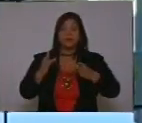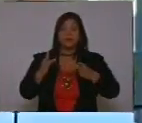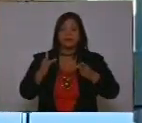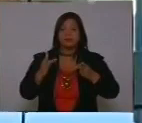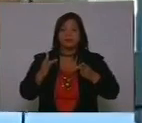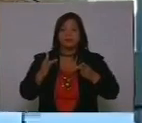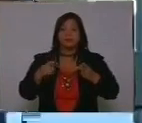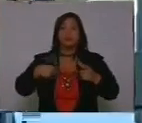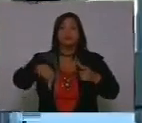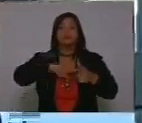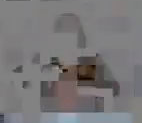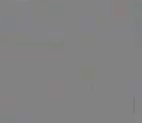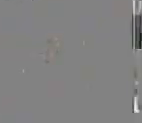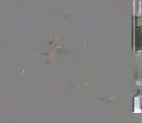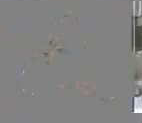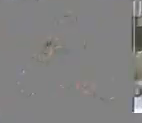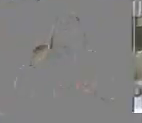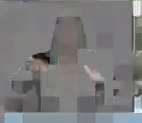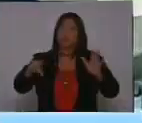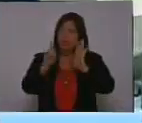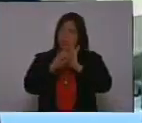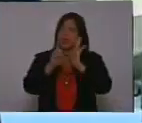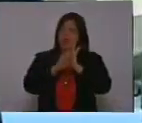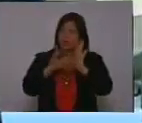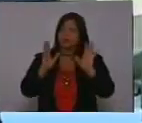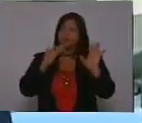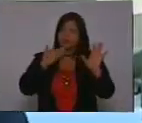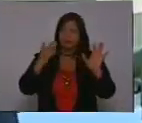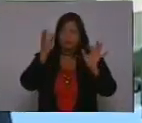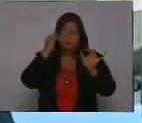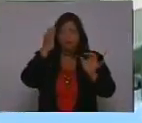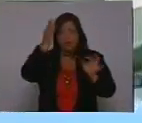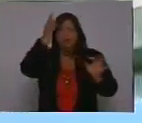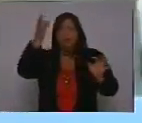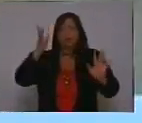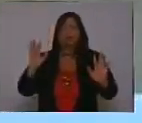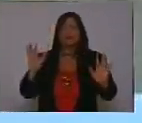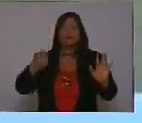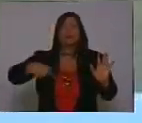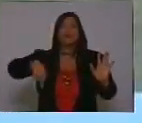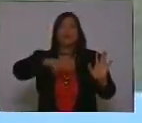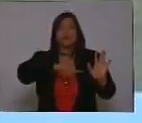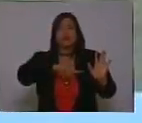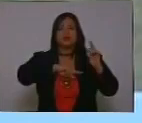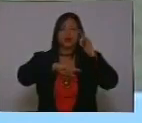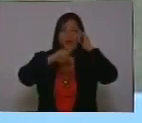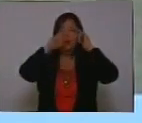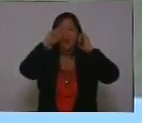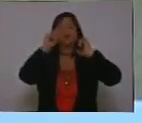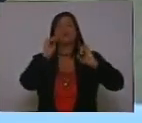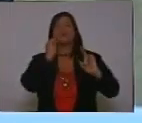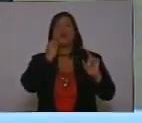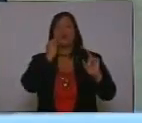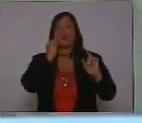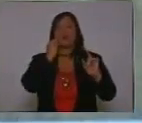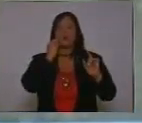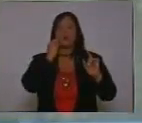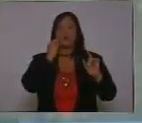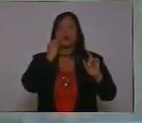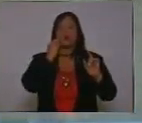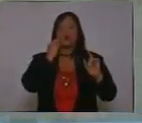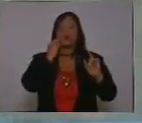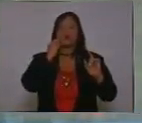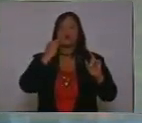como jóvenes tienen todo el derecho a exigir. Y nosotras y nosotros como jóvenes, yo no digo que